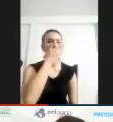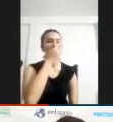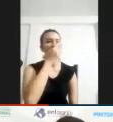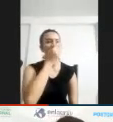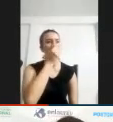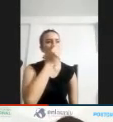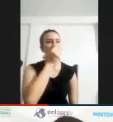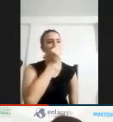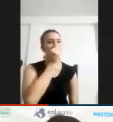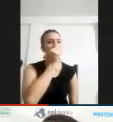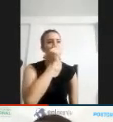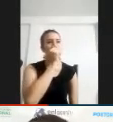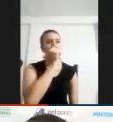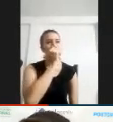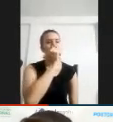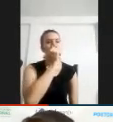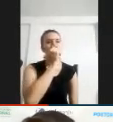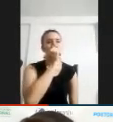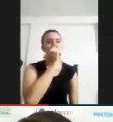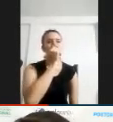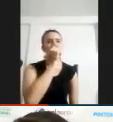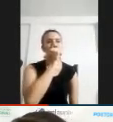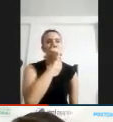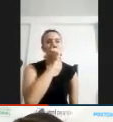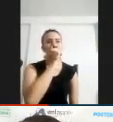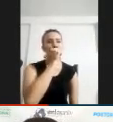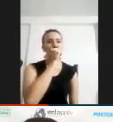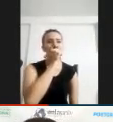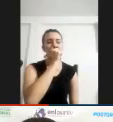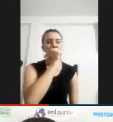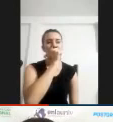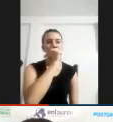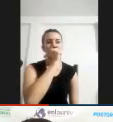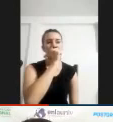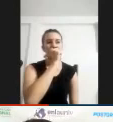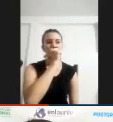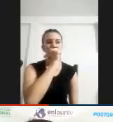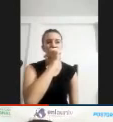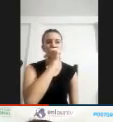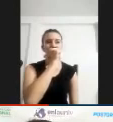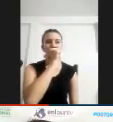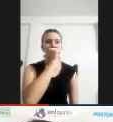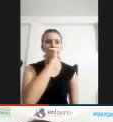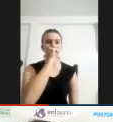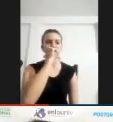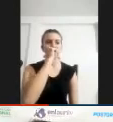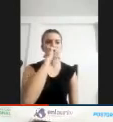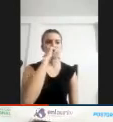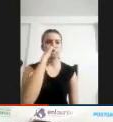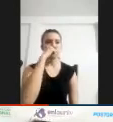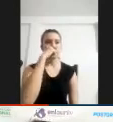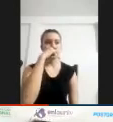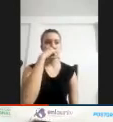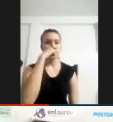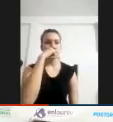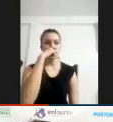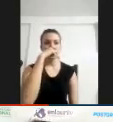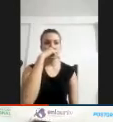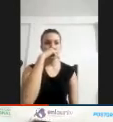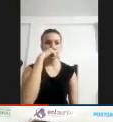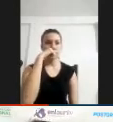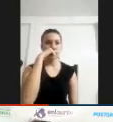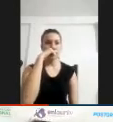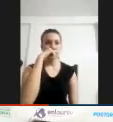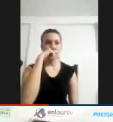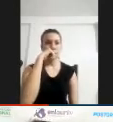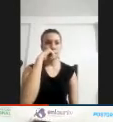50, 70, 60, ya están deteriorados. ¿Qué pasa? Emitimos una copia certificada donde el registrador da fe pública que